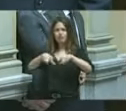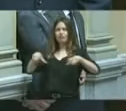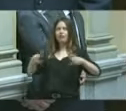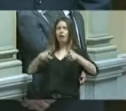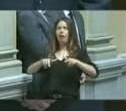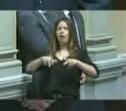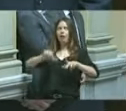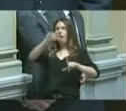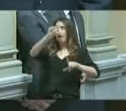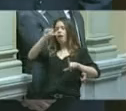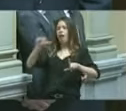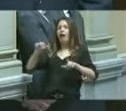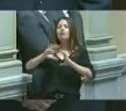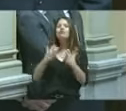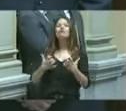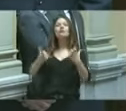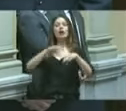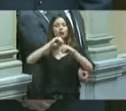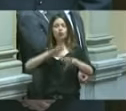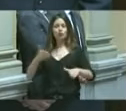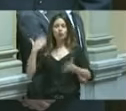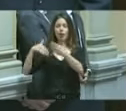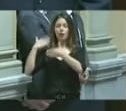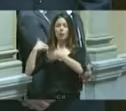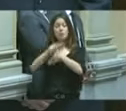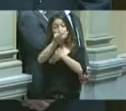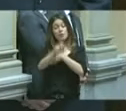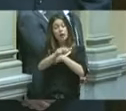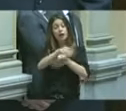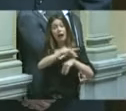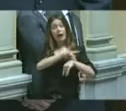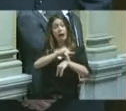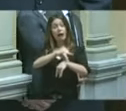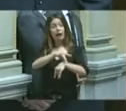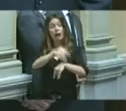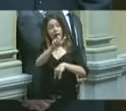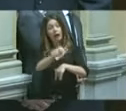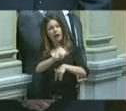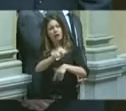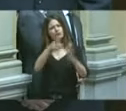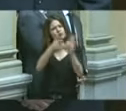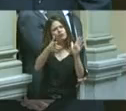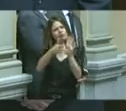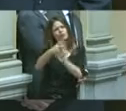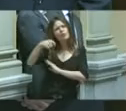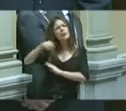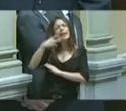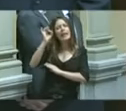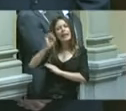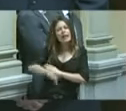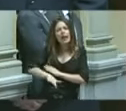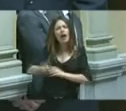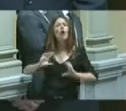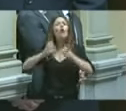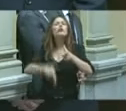del hemiciclo histórico. La persona que guía la excursión se sorprende de que haya uno que explica quién preside el Principado, quién preside la